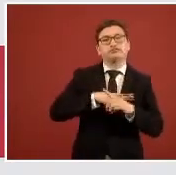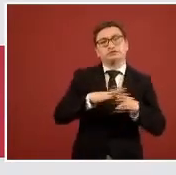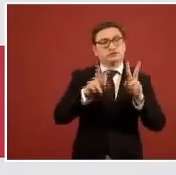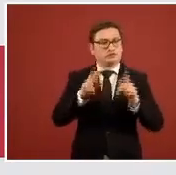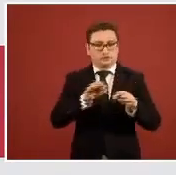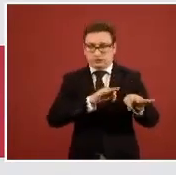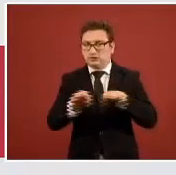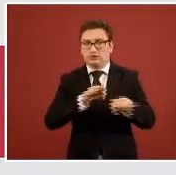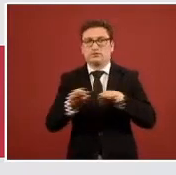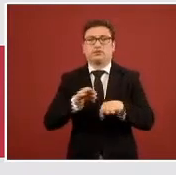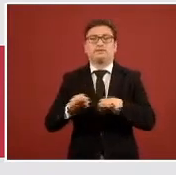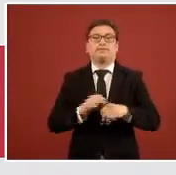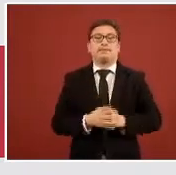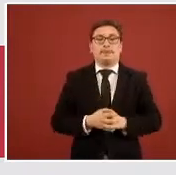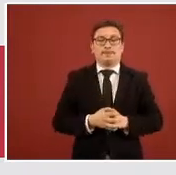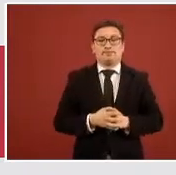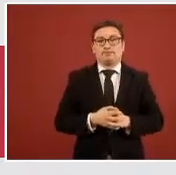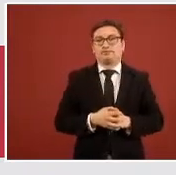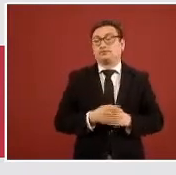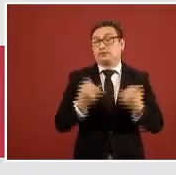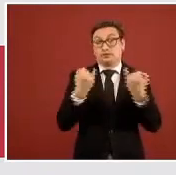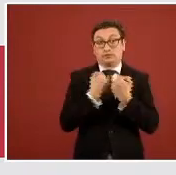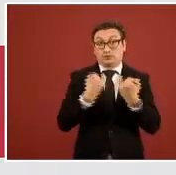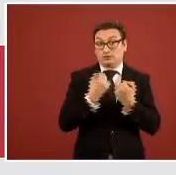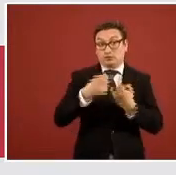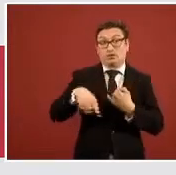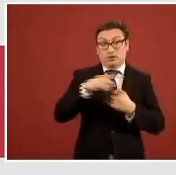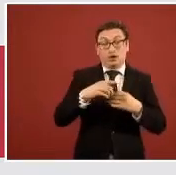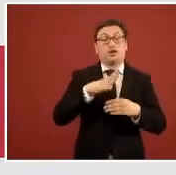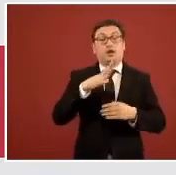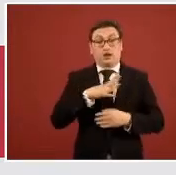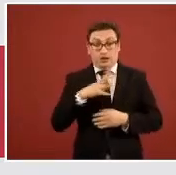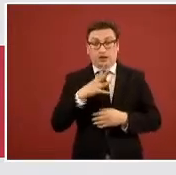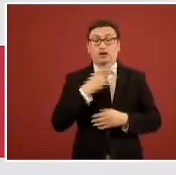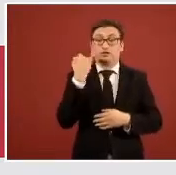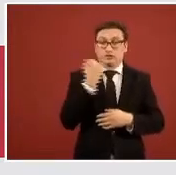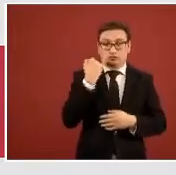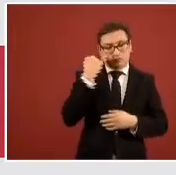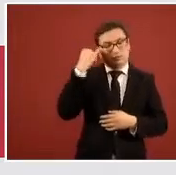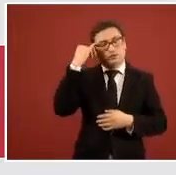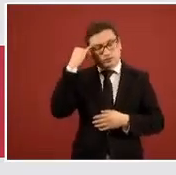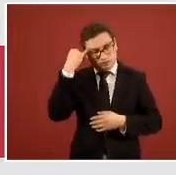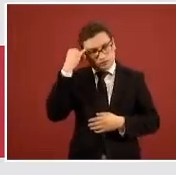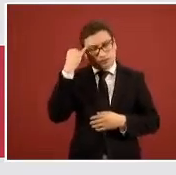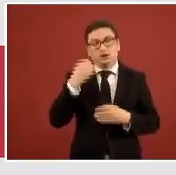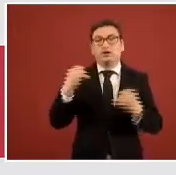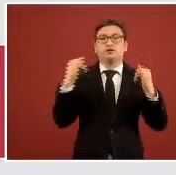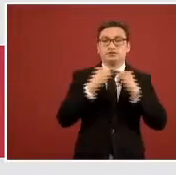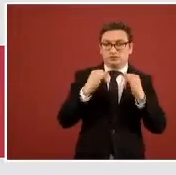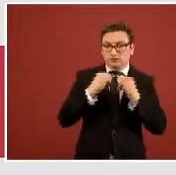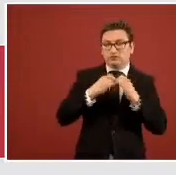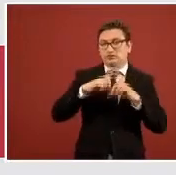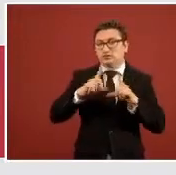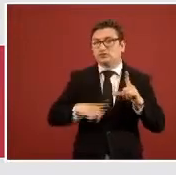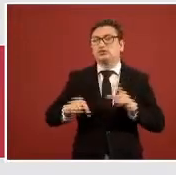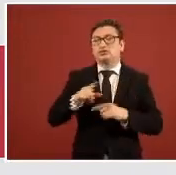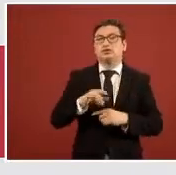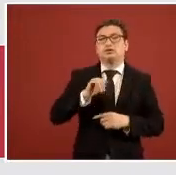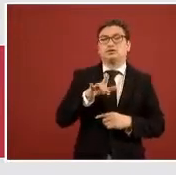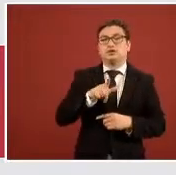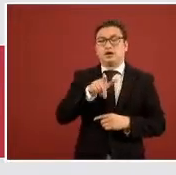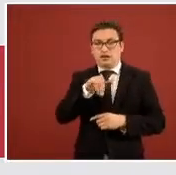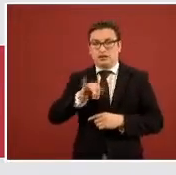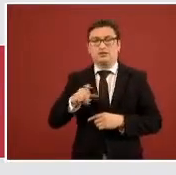laboral y también materiales en lenguas indígenas que también el Instituto Nacional